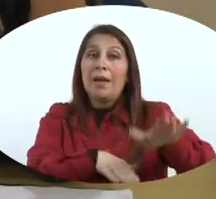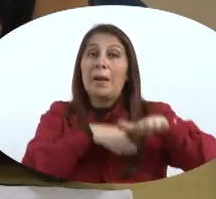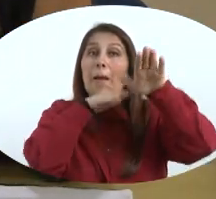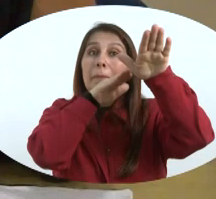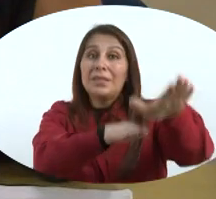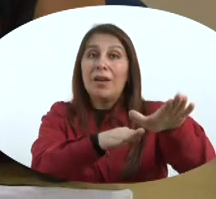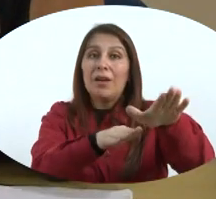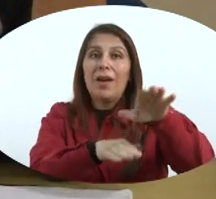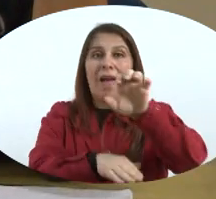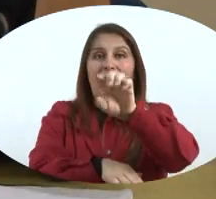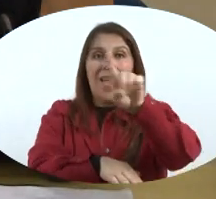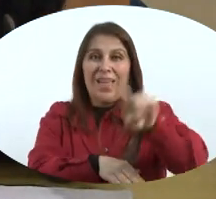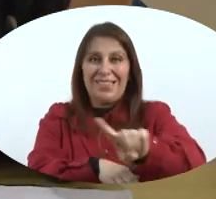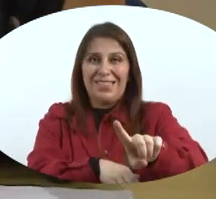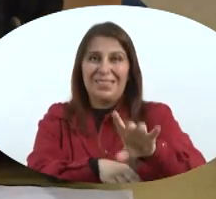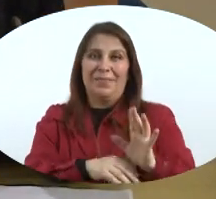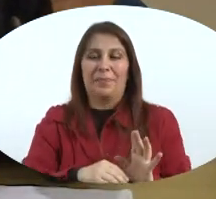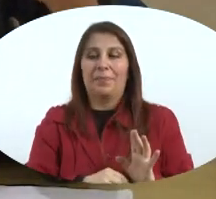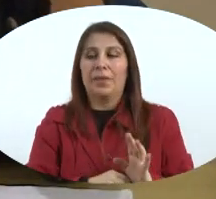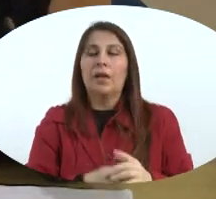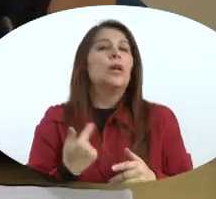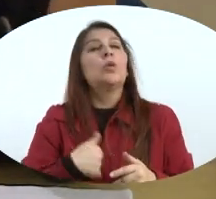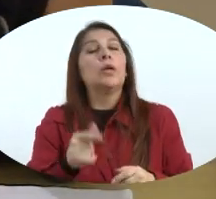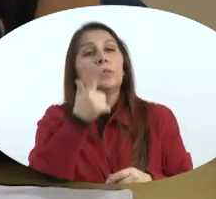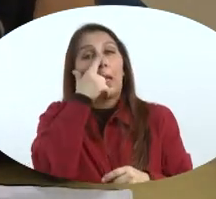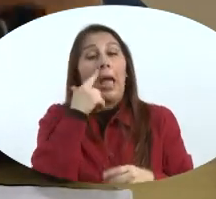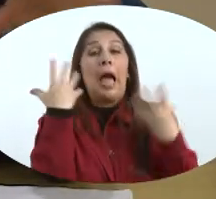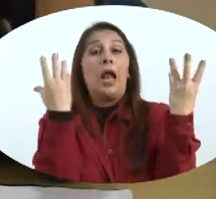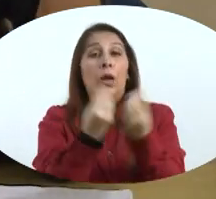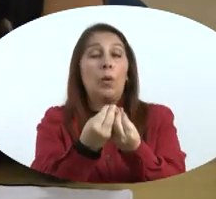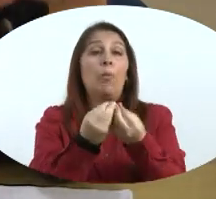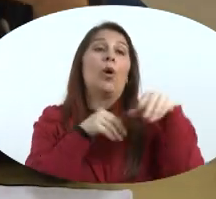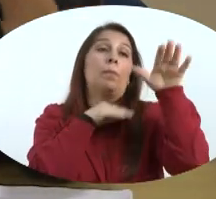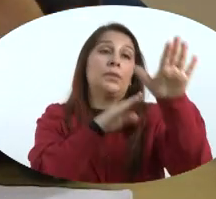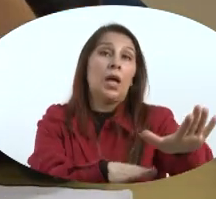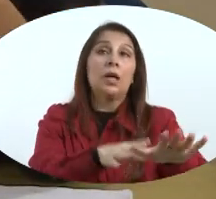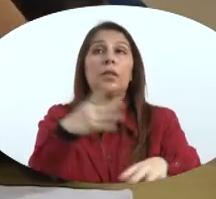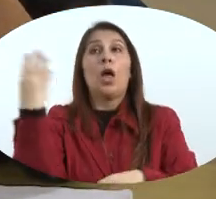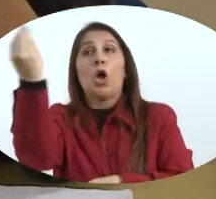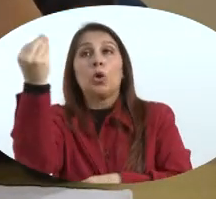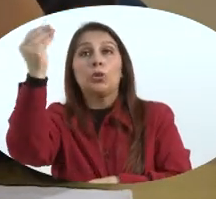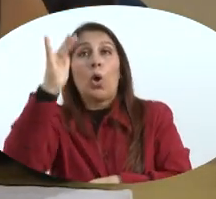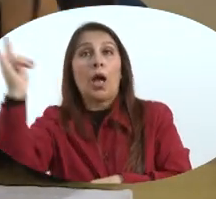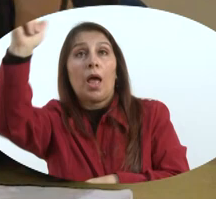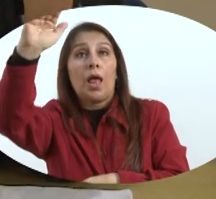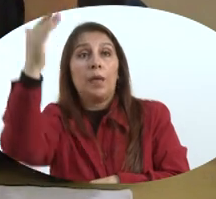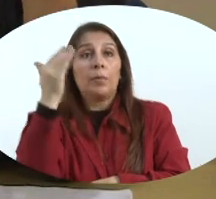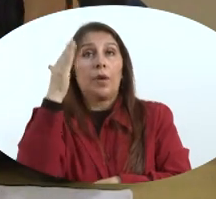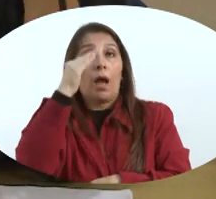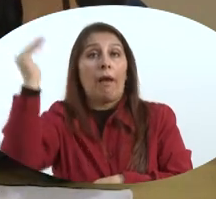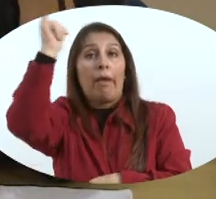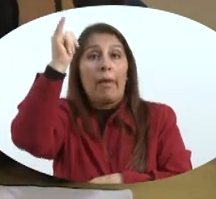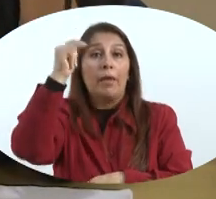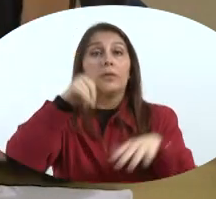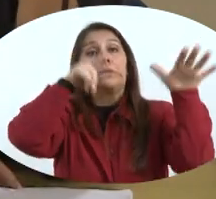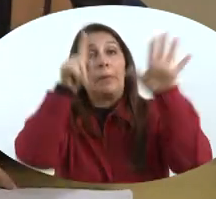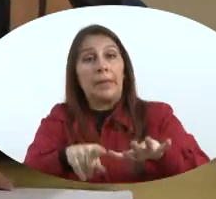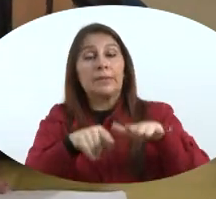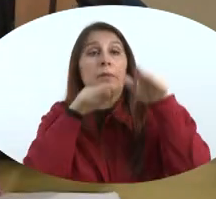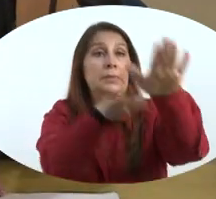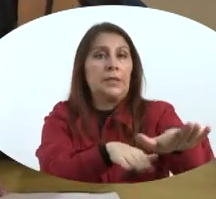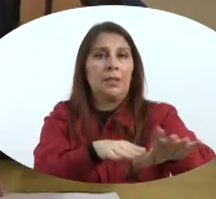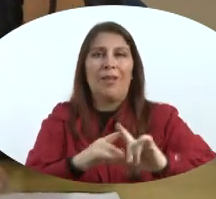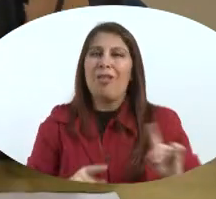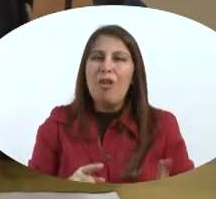allá de digamos los cuerpos colegiados de la representación la cárnica superior de semestre va mucho más allá de la